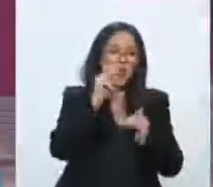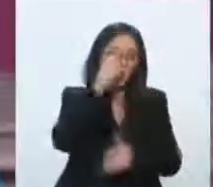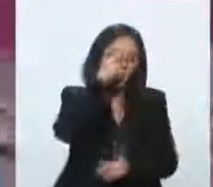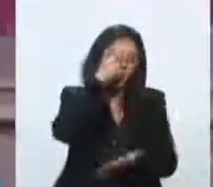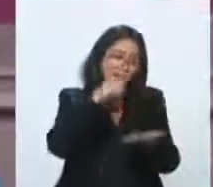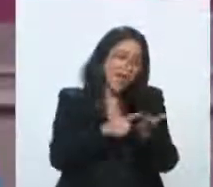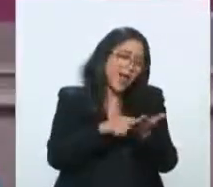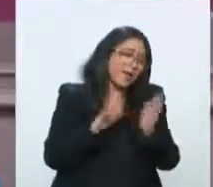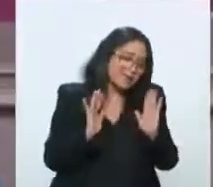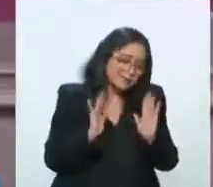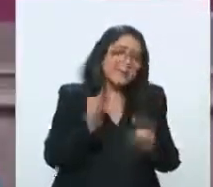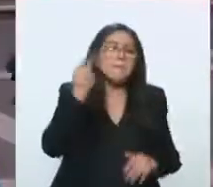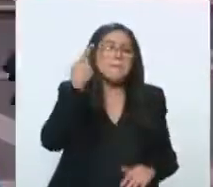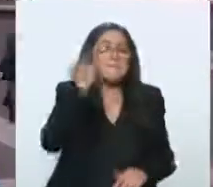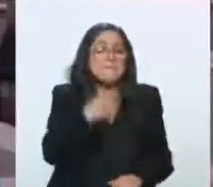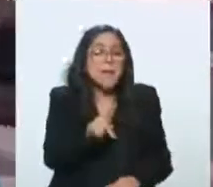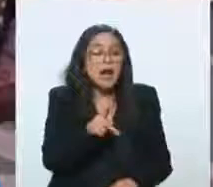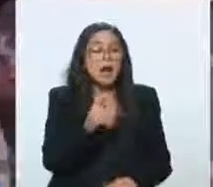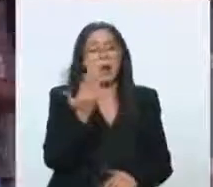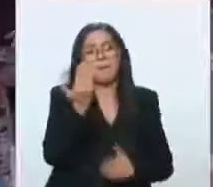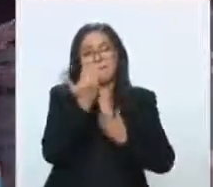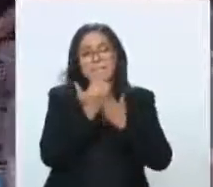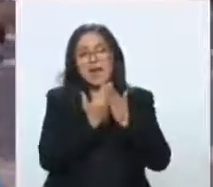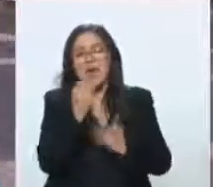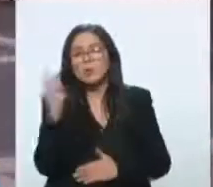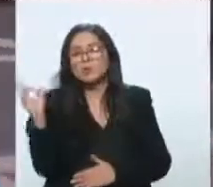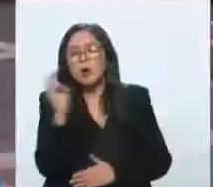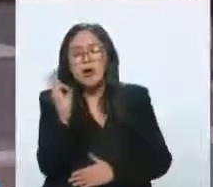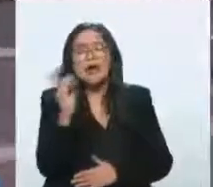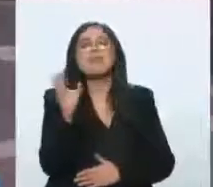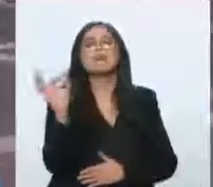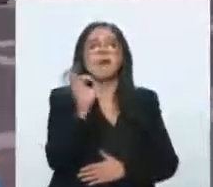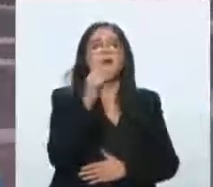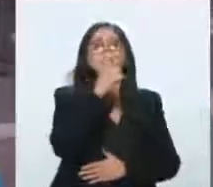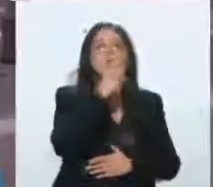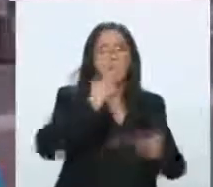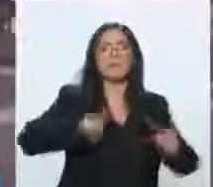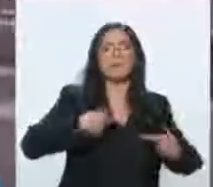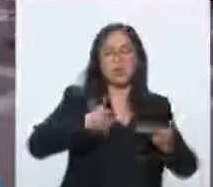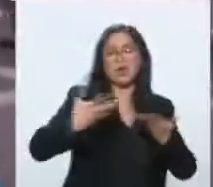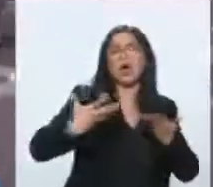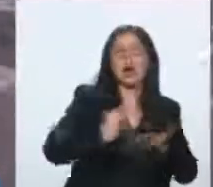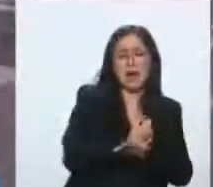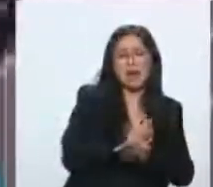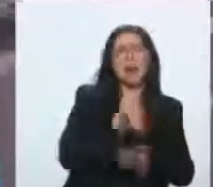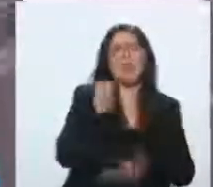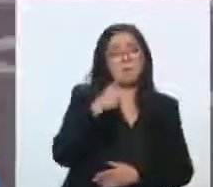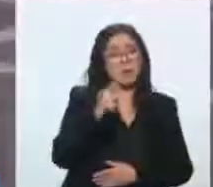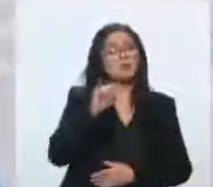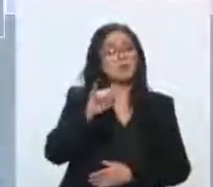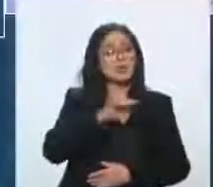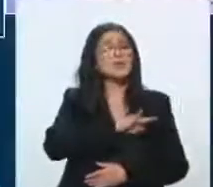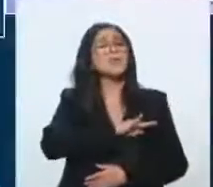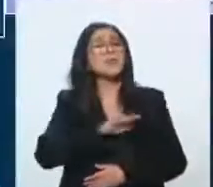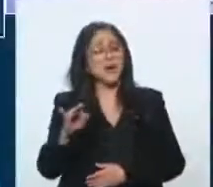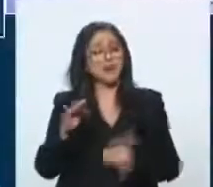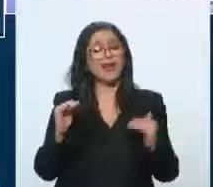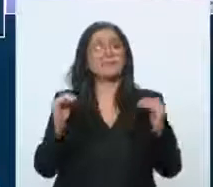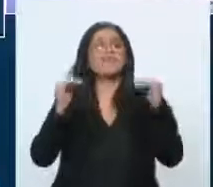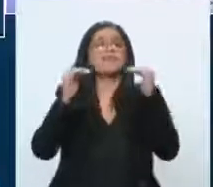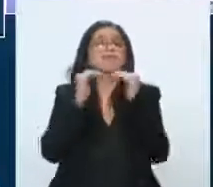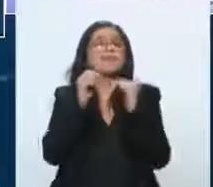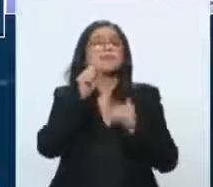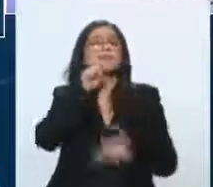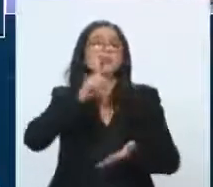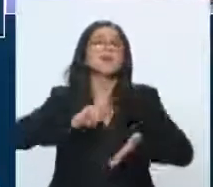diría que es menos probable de lo que parece, pero sí es un escenario posible, Juan. Sí, o sea, es poco probable que ya